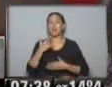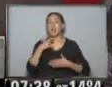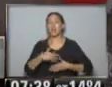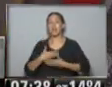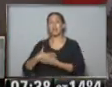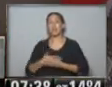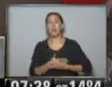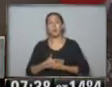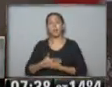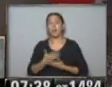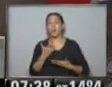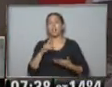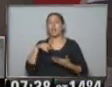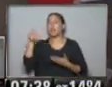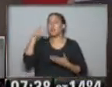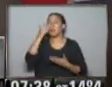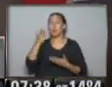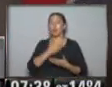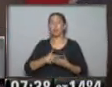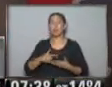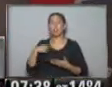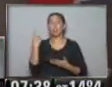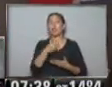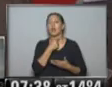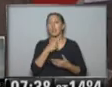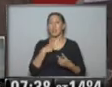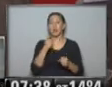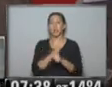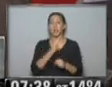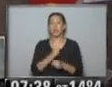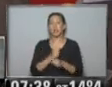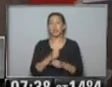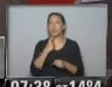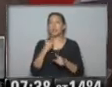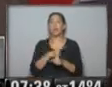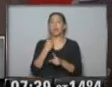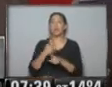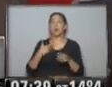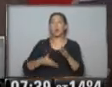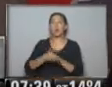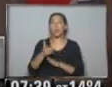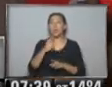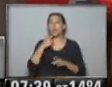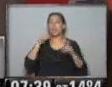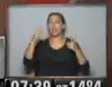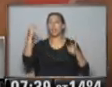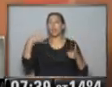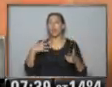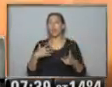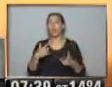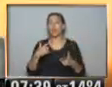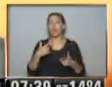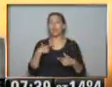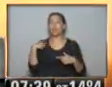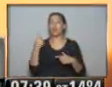bebés, chiquititos, a nadie les importa. Todos queremos laburar y tampoco podemos ir. Nadie tiene luz, todos nos cagamos